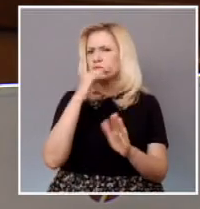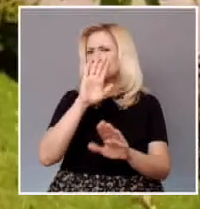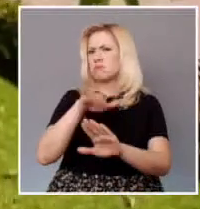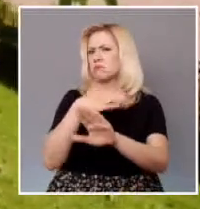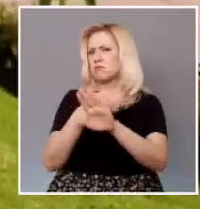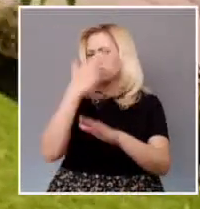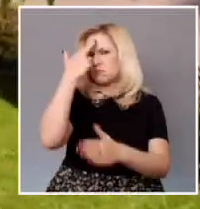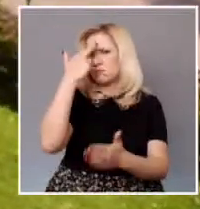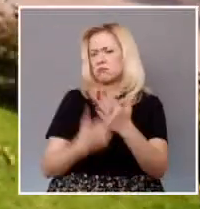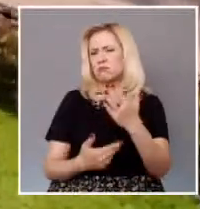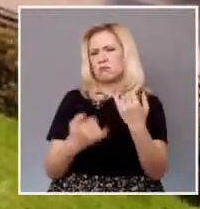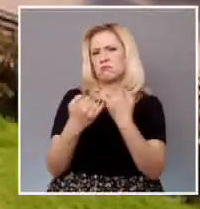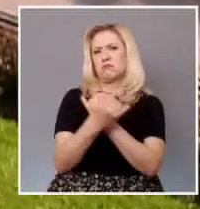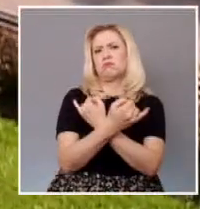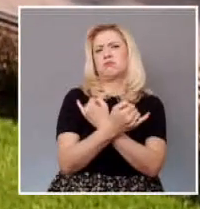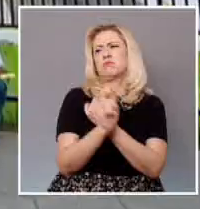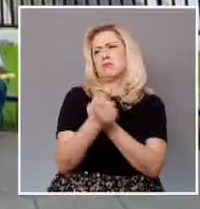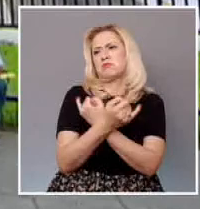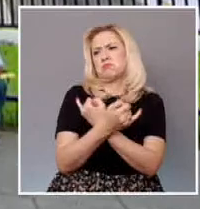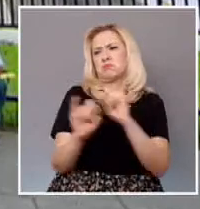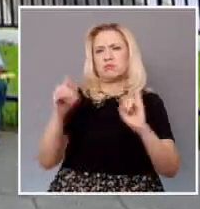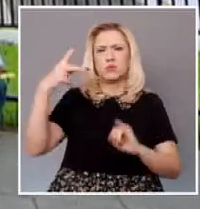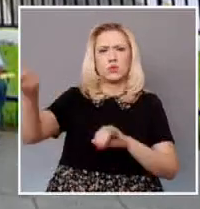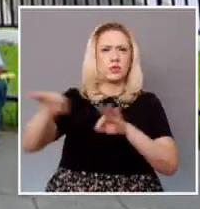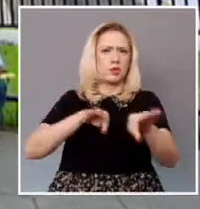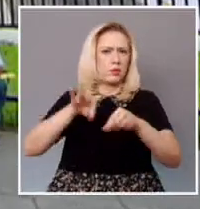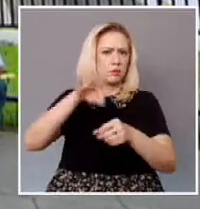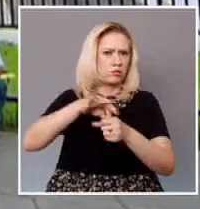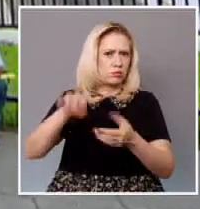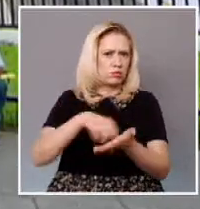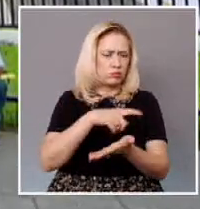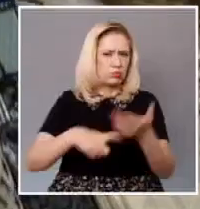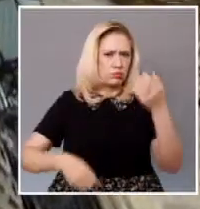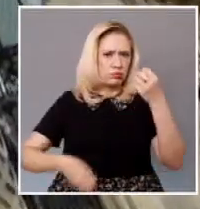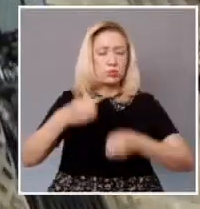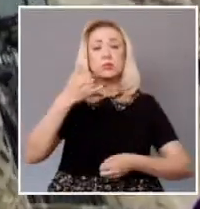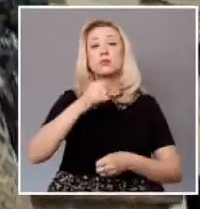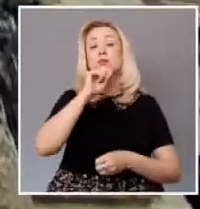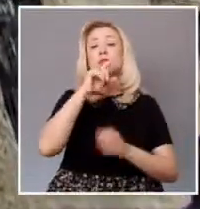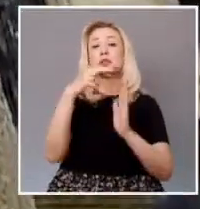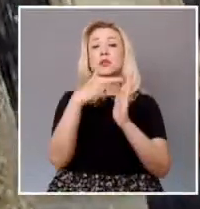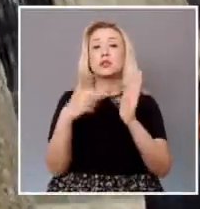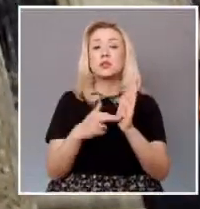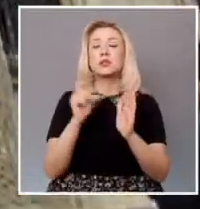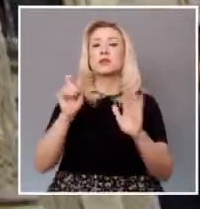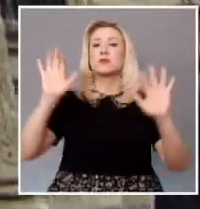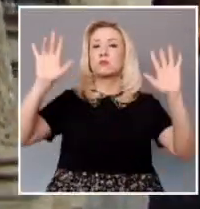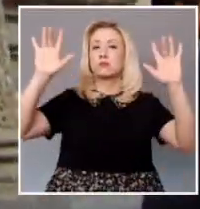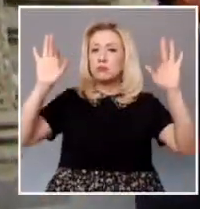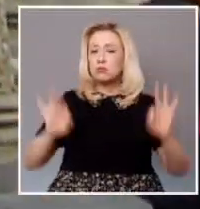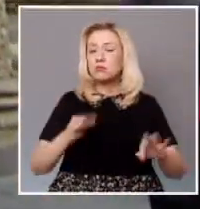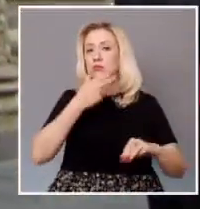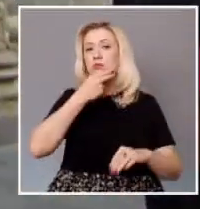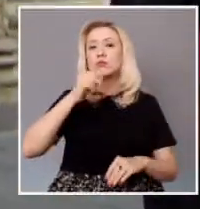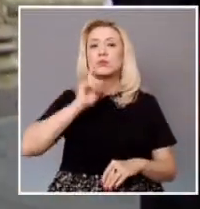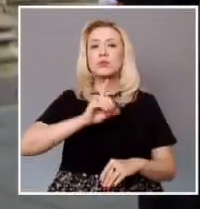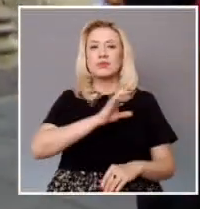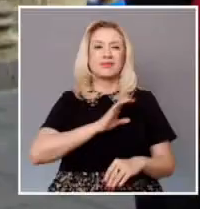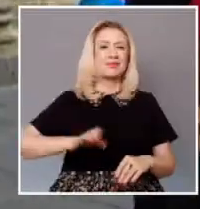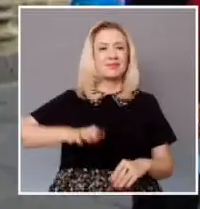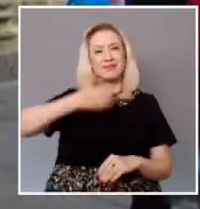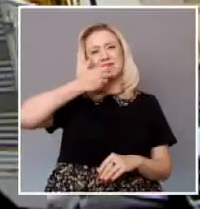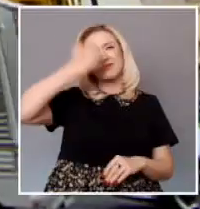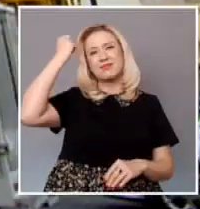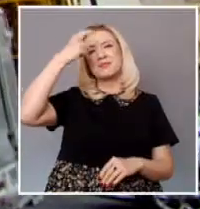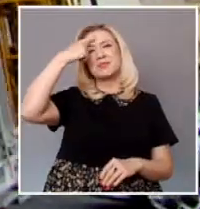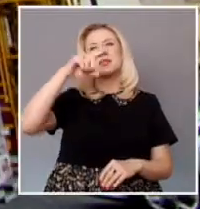electoral. También declaró la validez de las reglas para el cumplimiento del principio de paridad en las candidaturas a diputaciones y